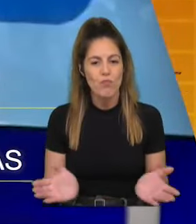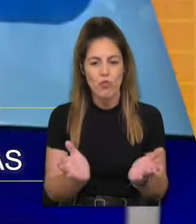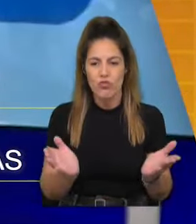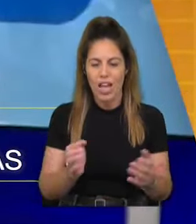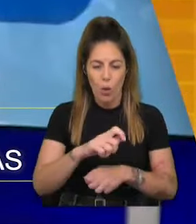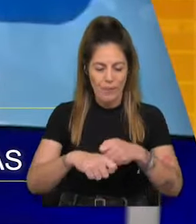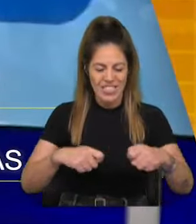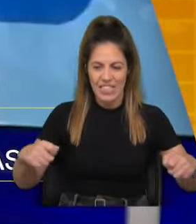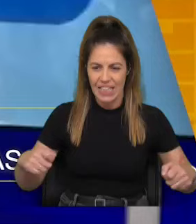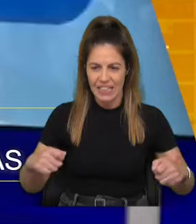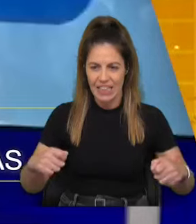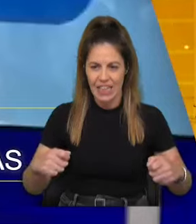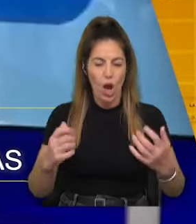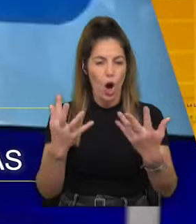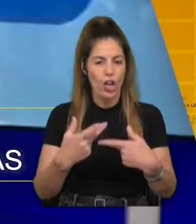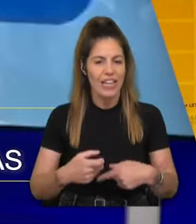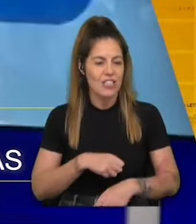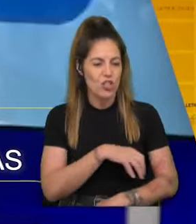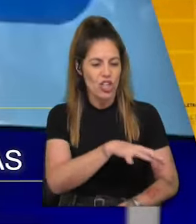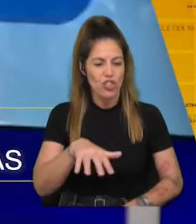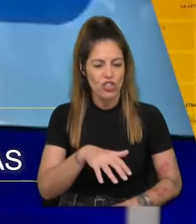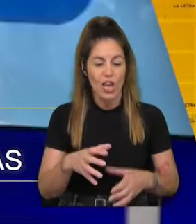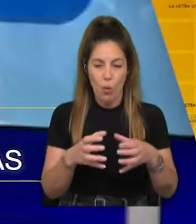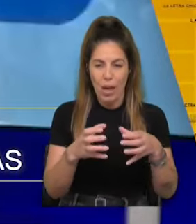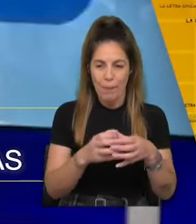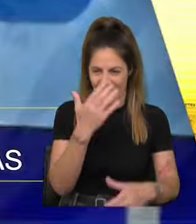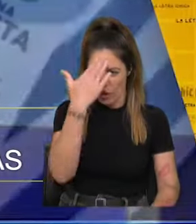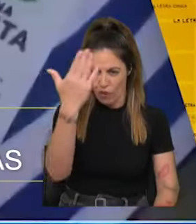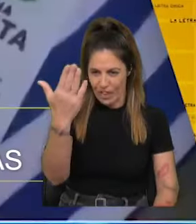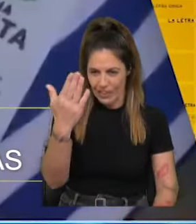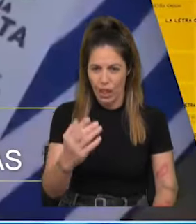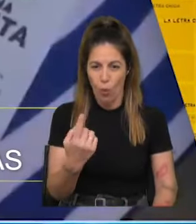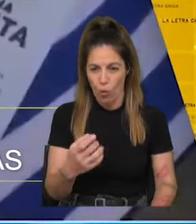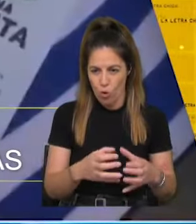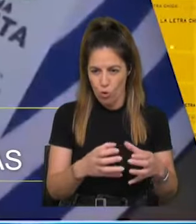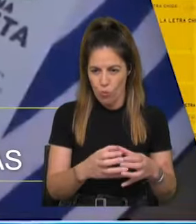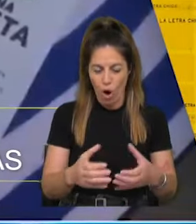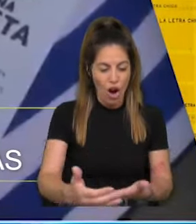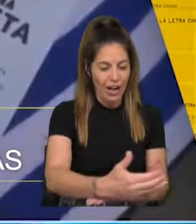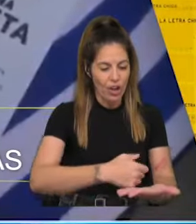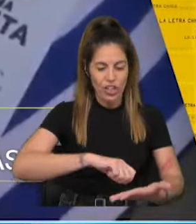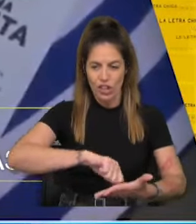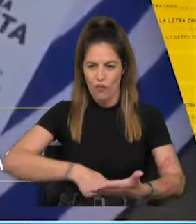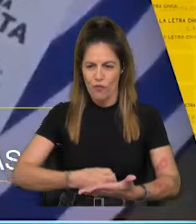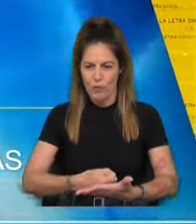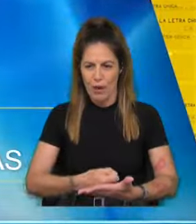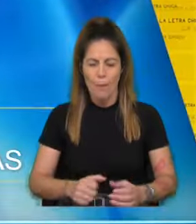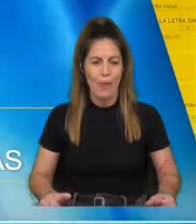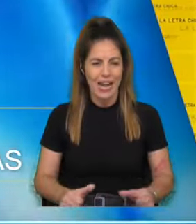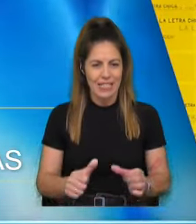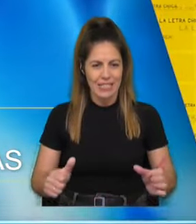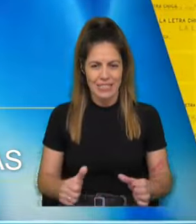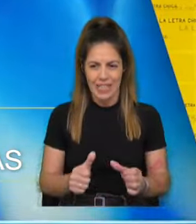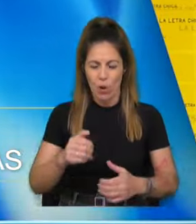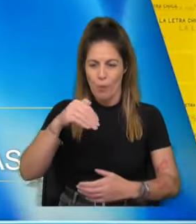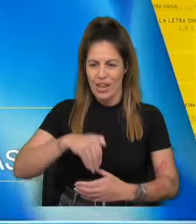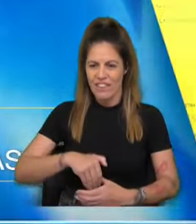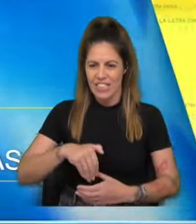pnt organizaciones sociales y una parte del frente amplio que está recogiendo firmas para una un